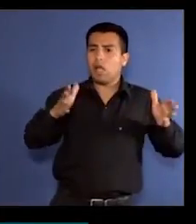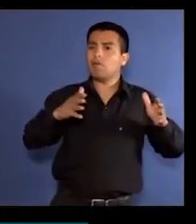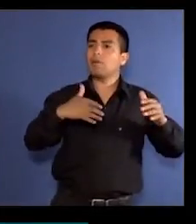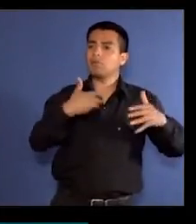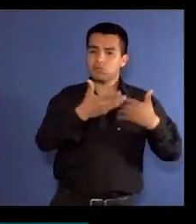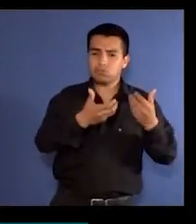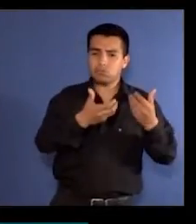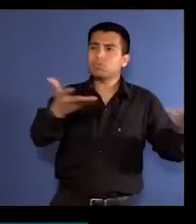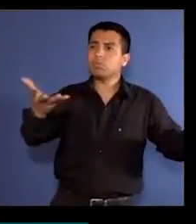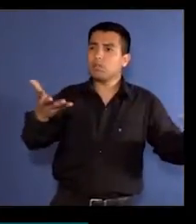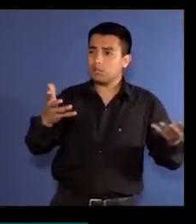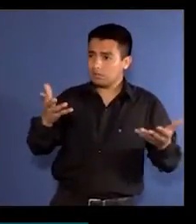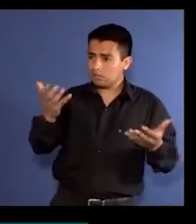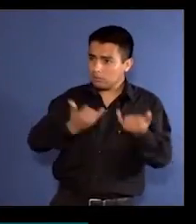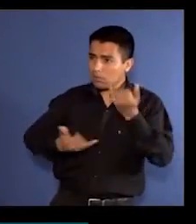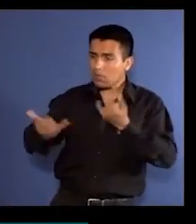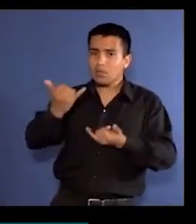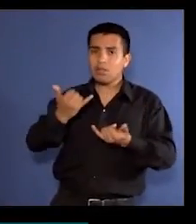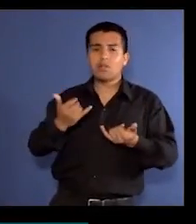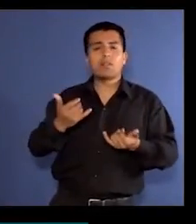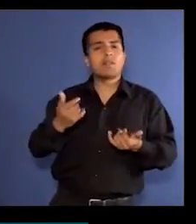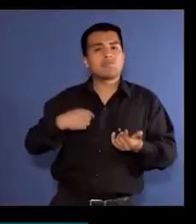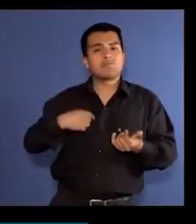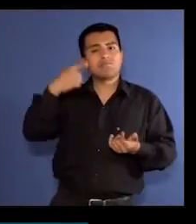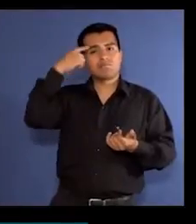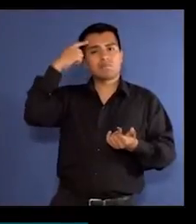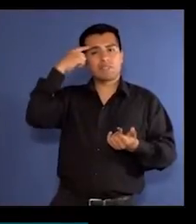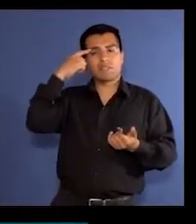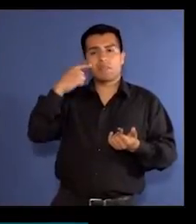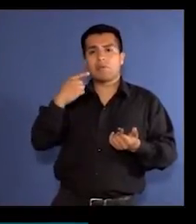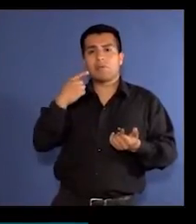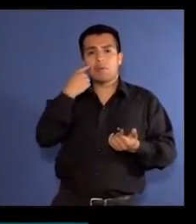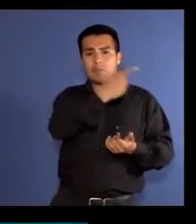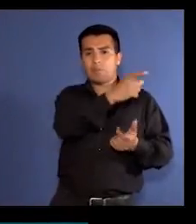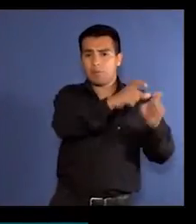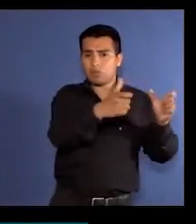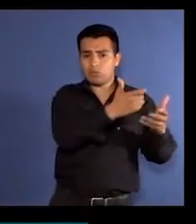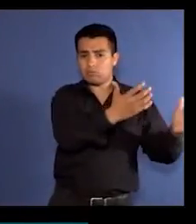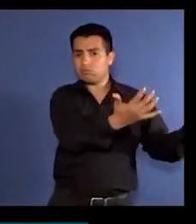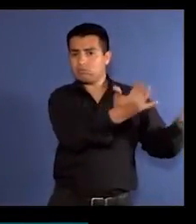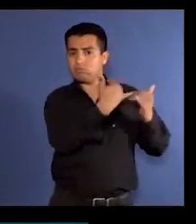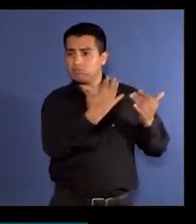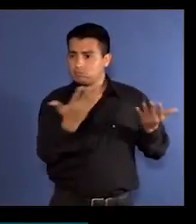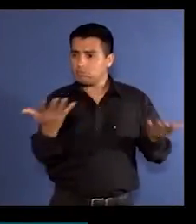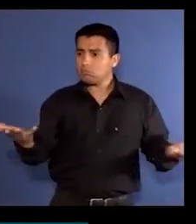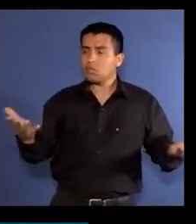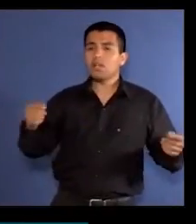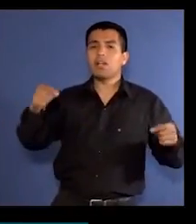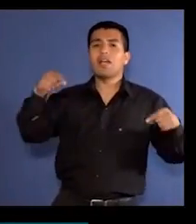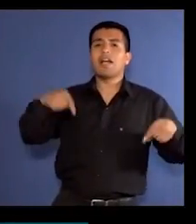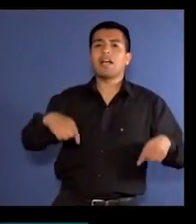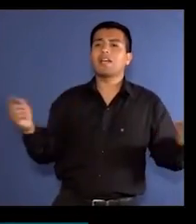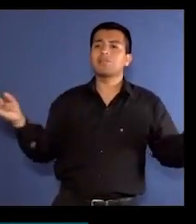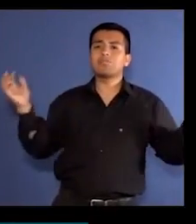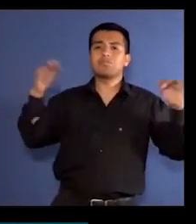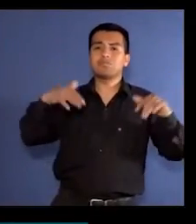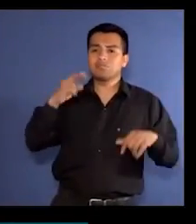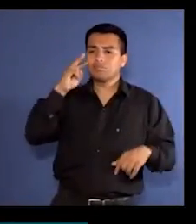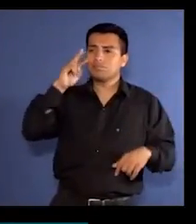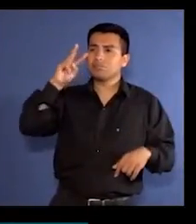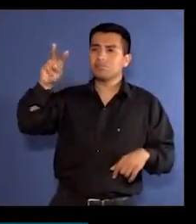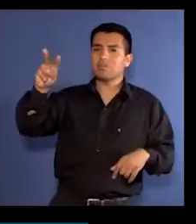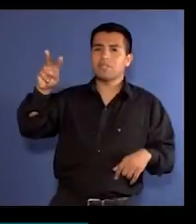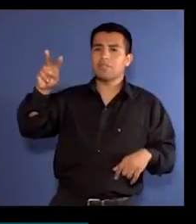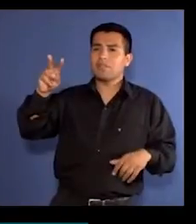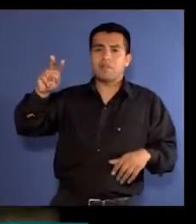país. Pensamos que este tema lo tenemos que discutir de cara a la población. Acá hemos asistido en estos días